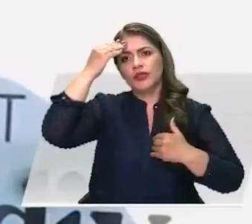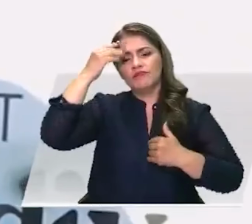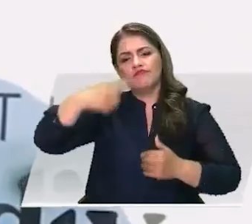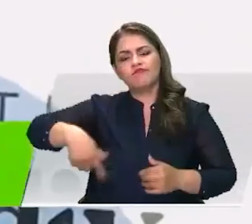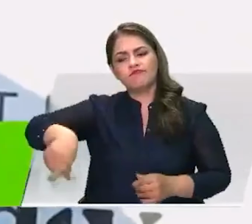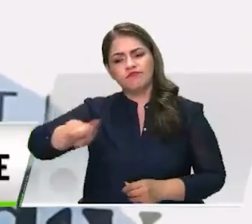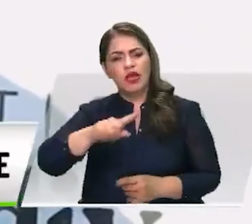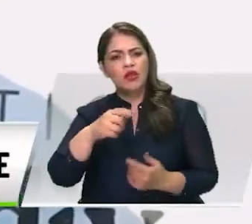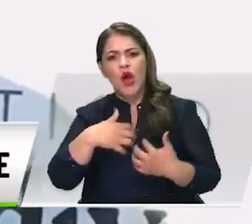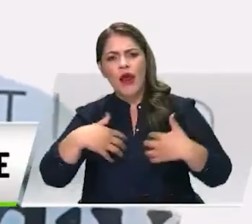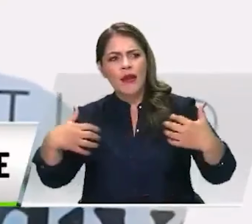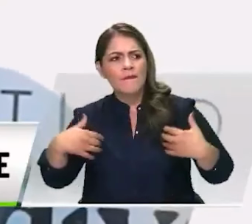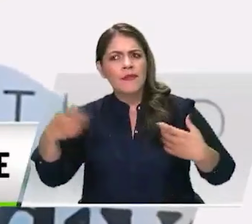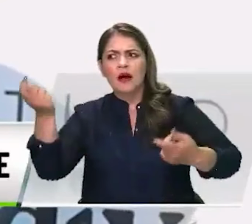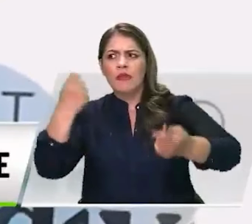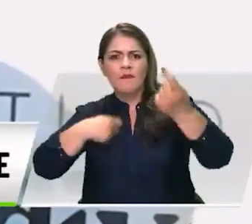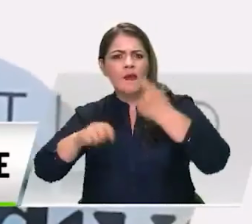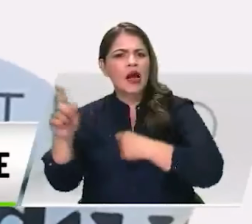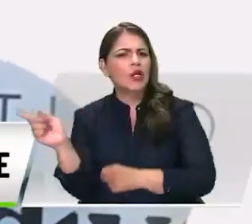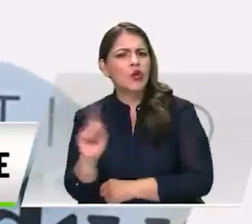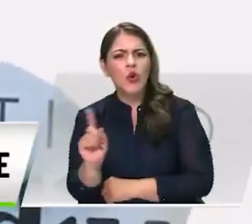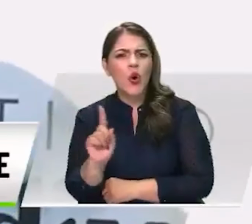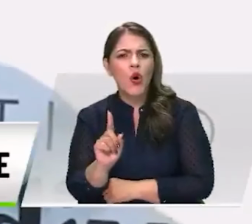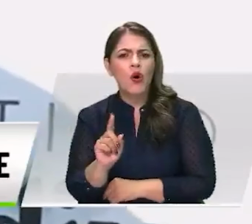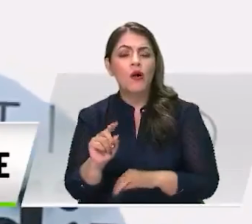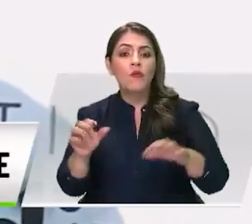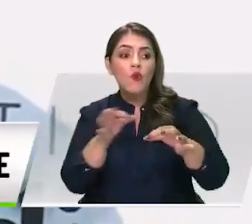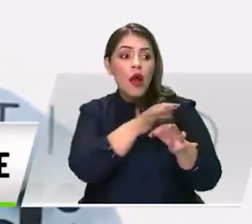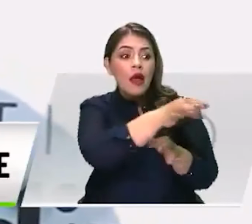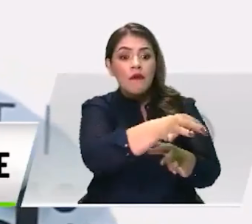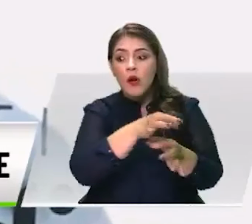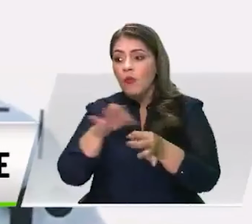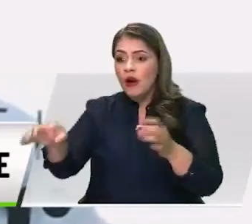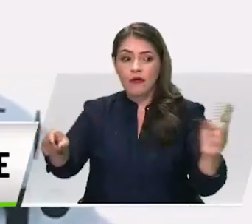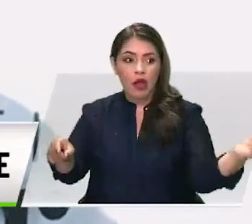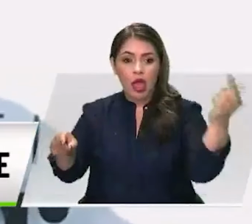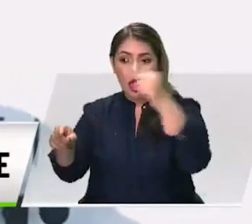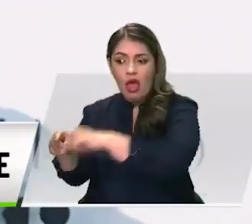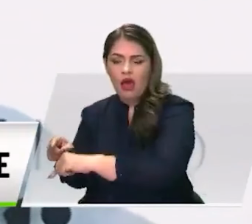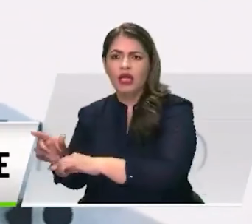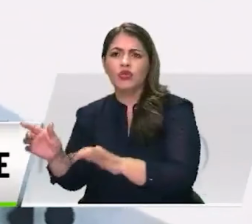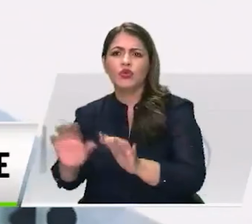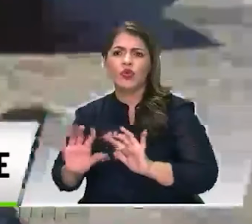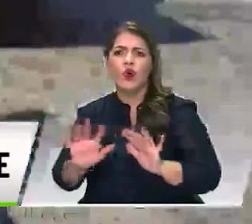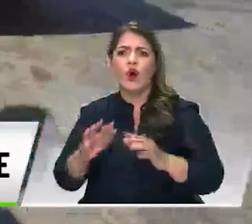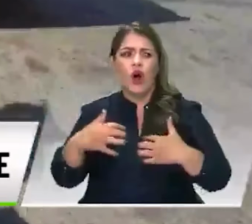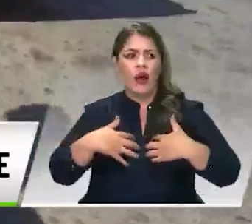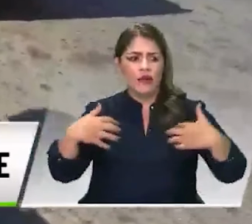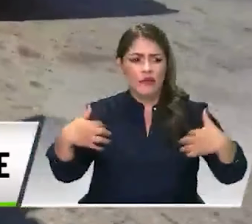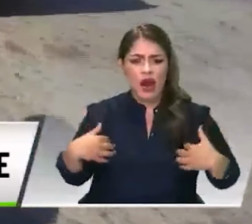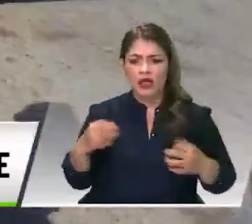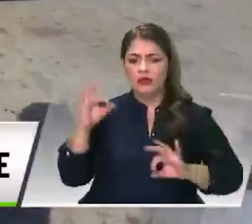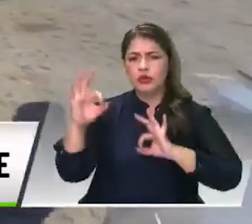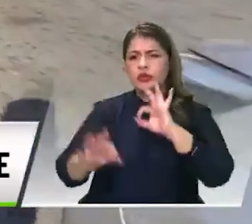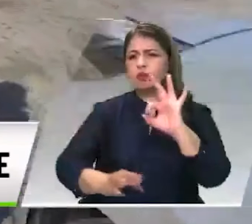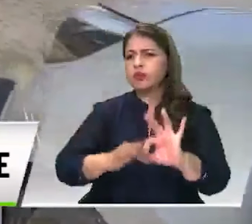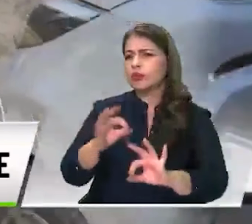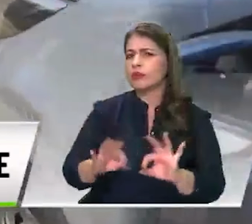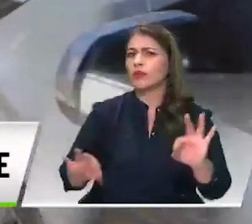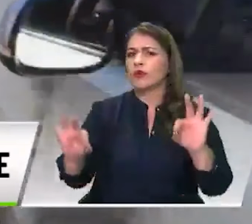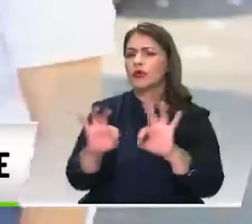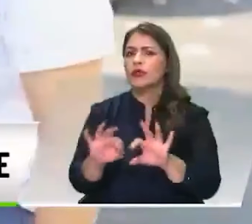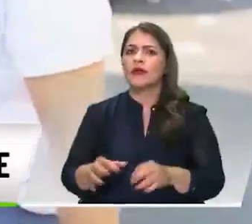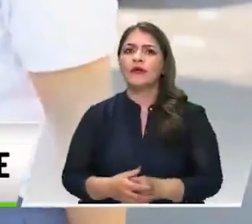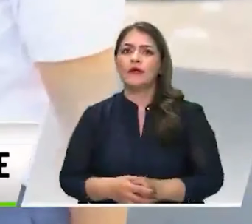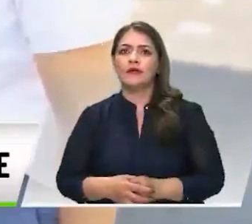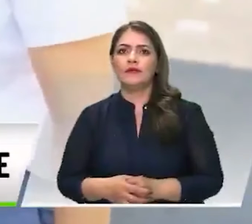tráfico de la importancia de proteger nuestra naturaleza nuestras especies Durante los operativos también se avanzó